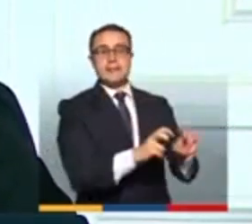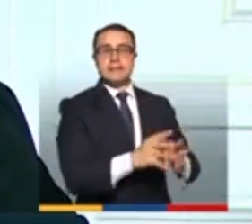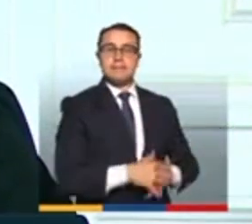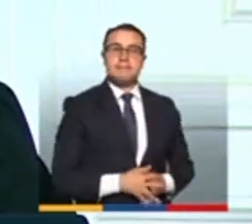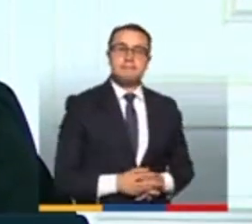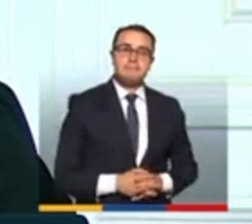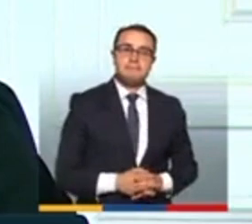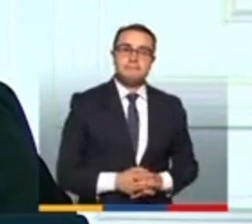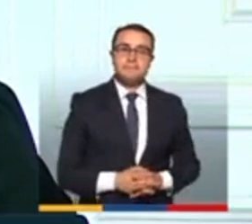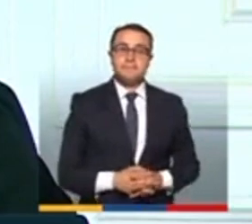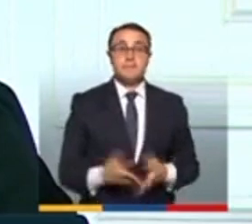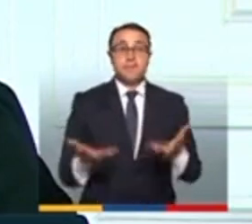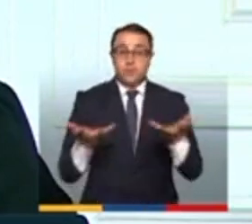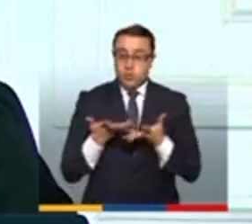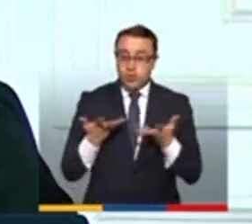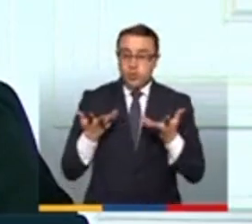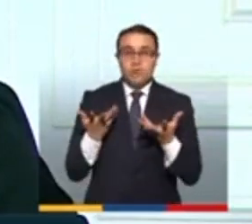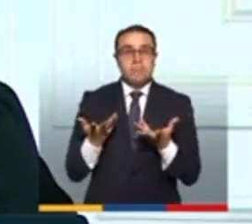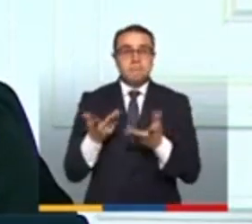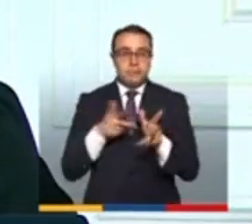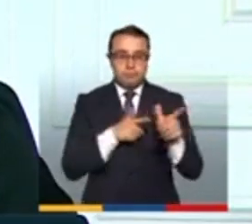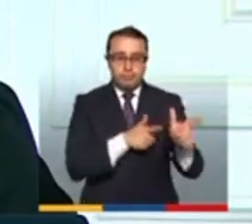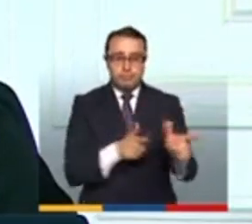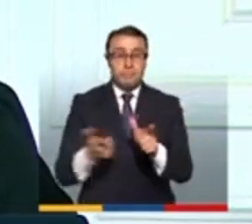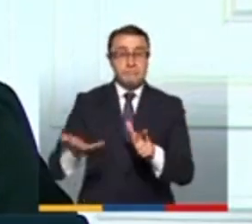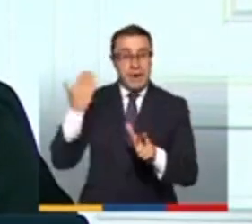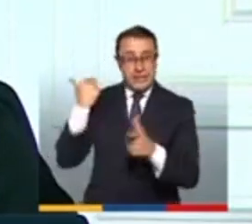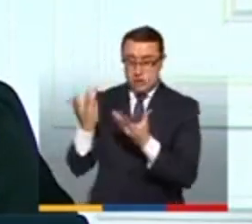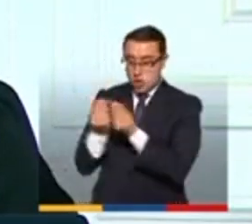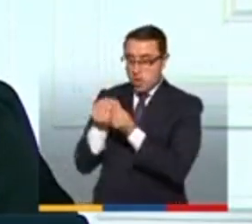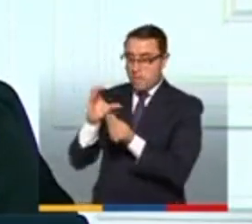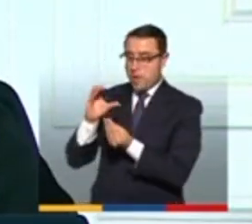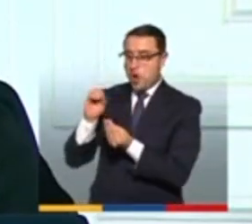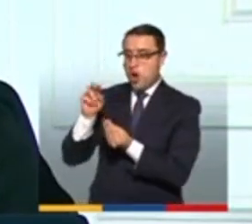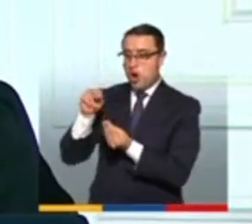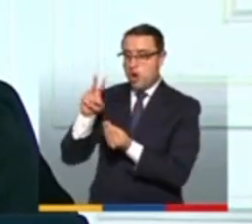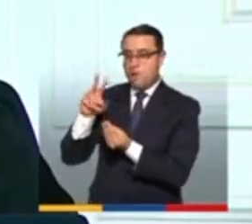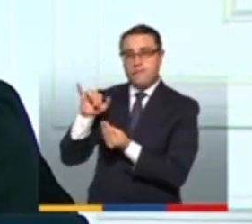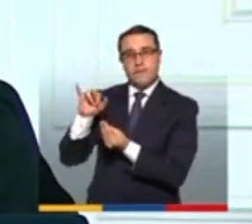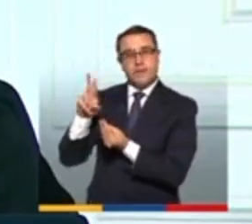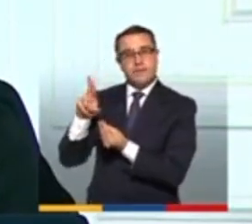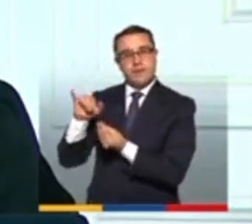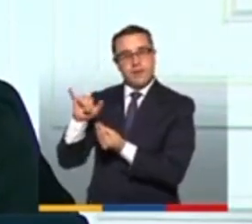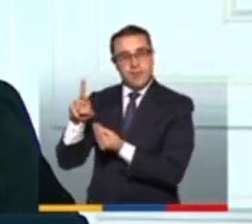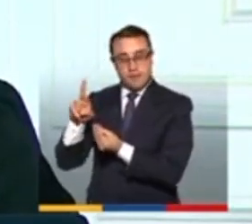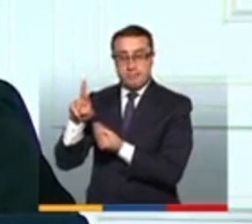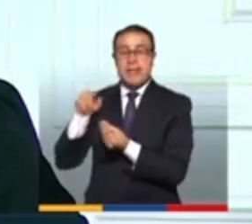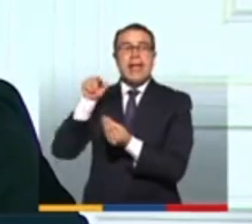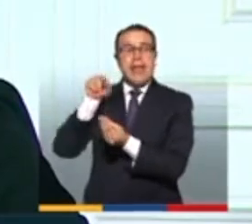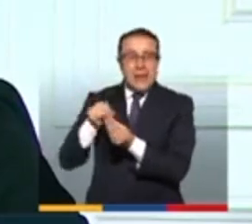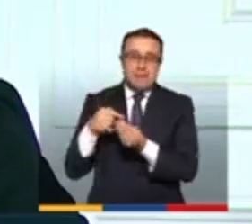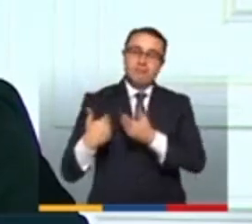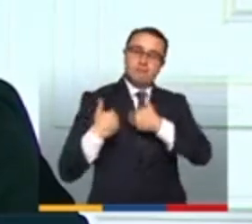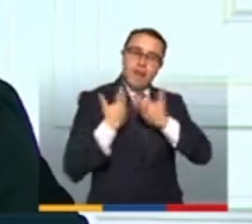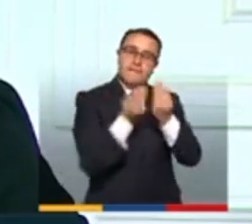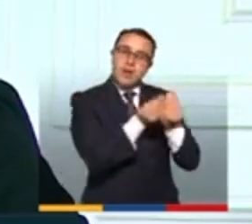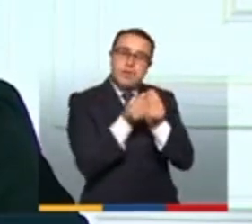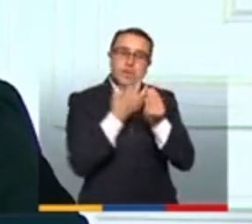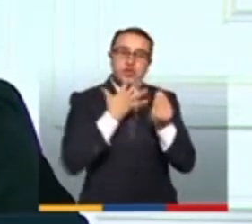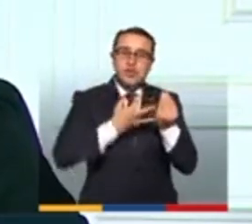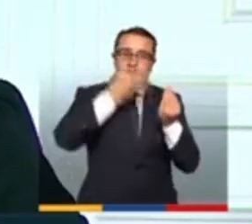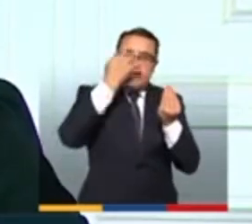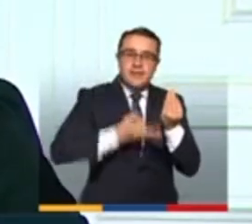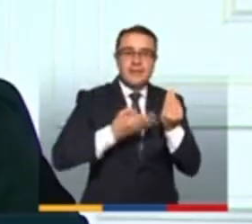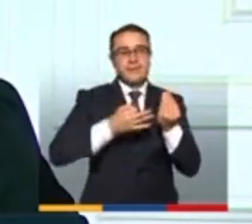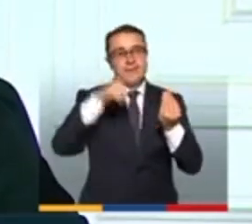¿Dónde están las armas de la Convivir? Eso hace parte de la Comisión de la Verdad. Son armas